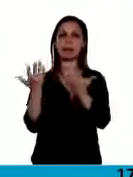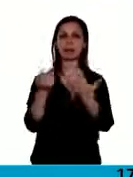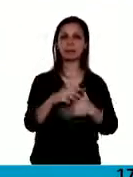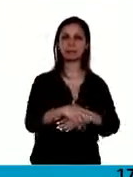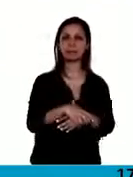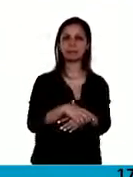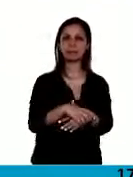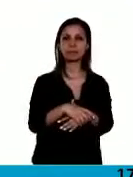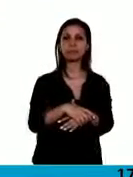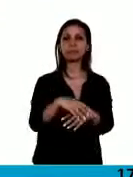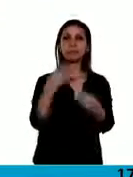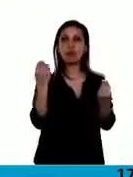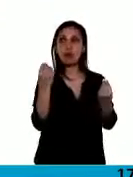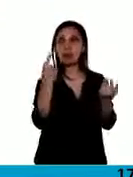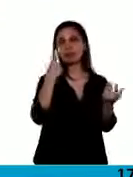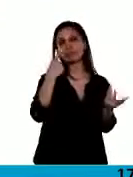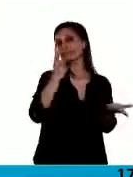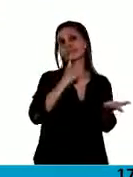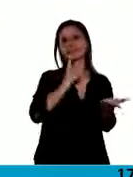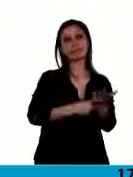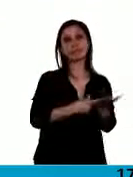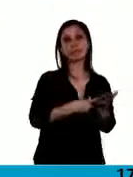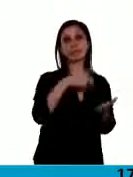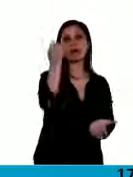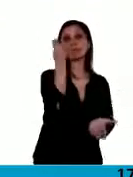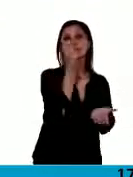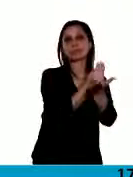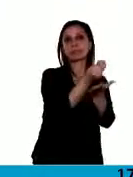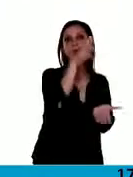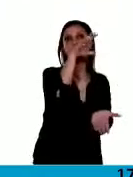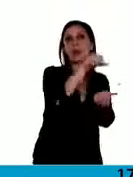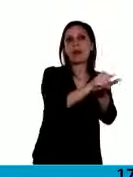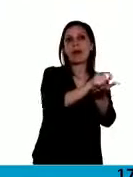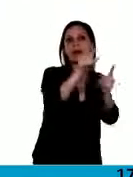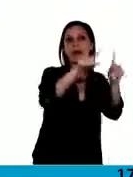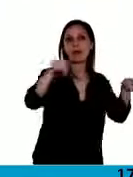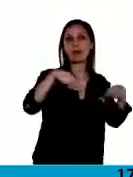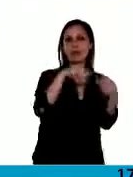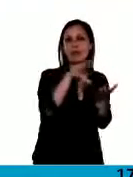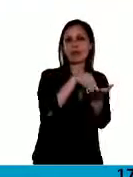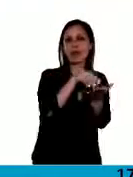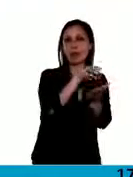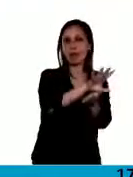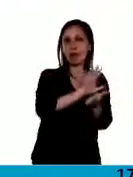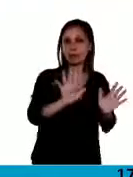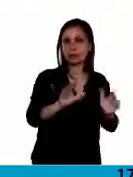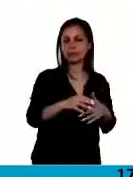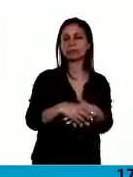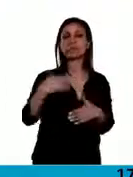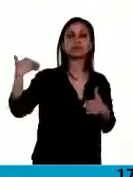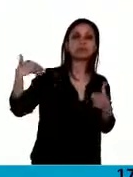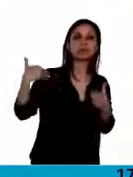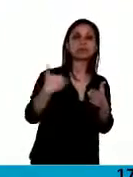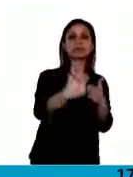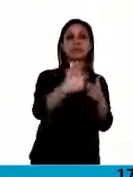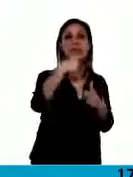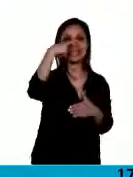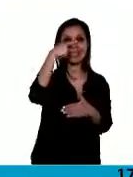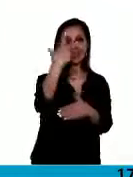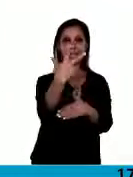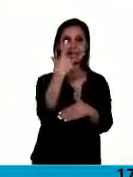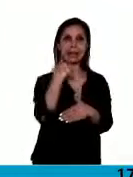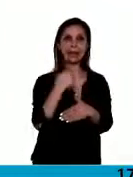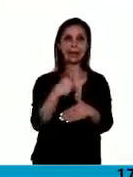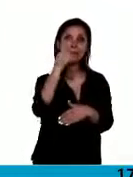habitacional ocupando un terreno ocioso como estos, ¿no? En estos 73 días, ustedes lo habrán visto